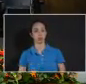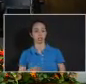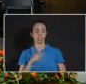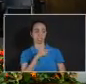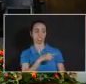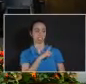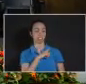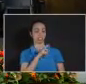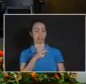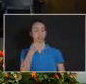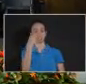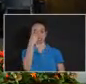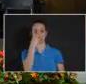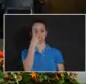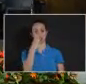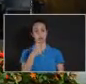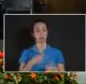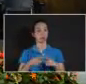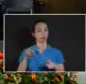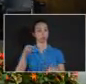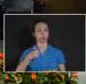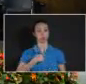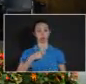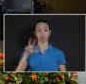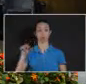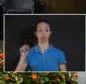pero yo no le puedo desobedecer al Señor.